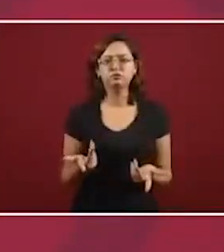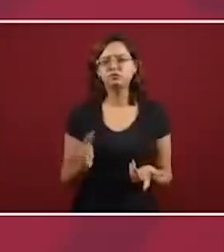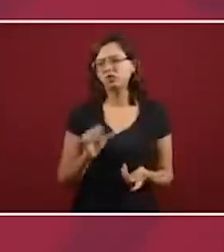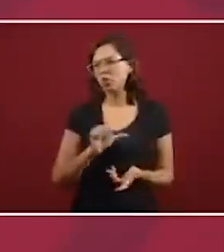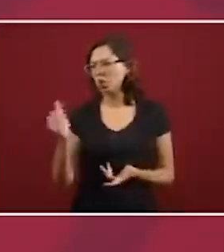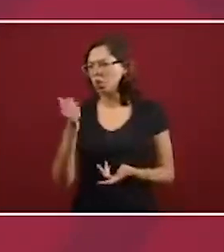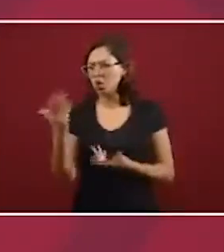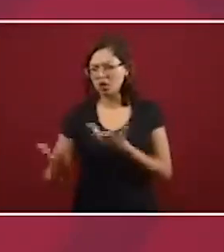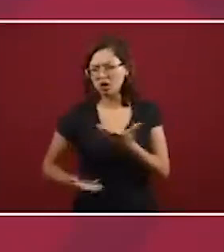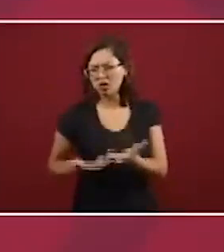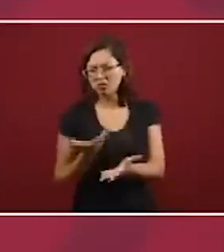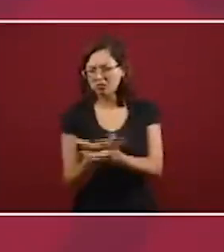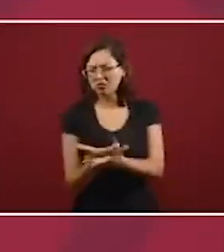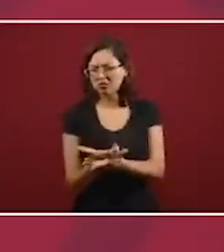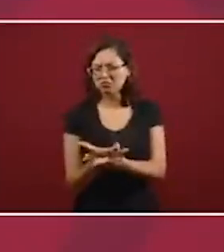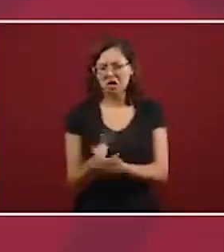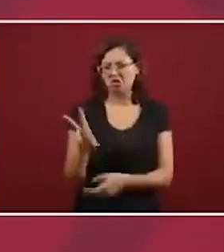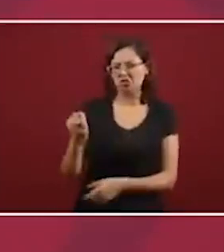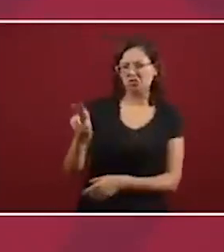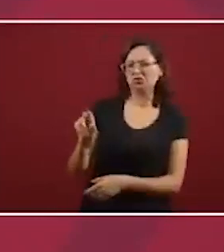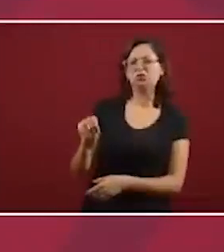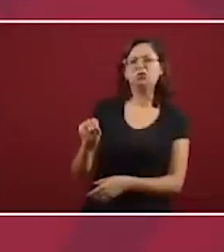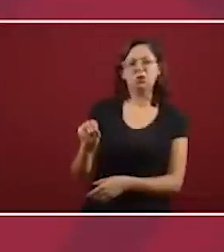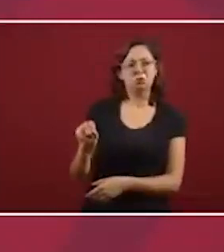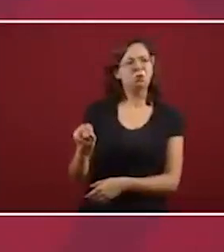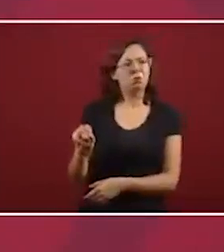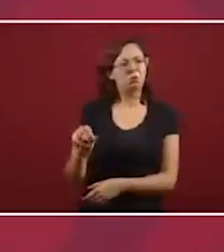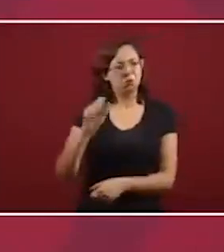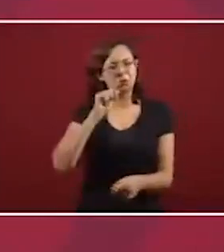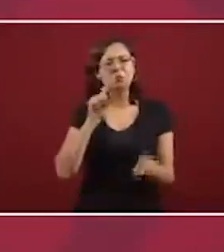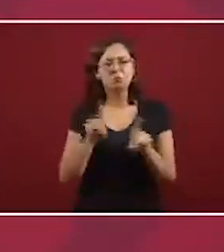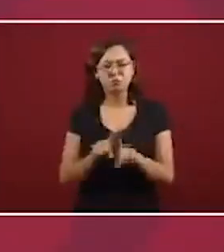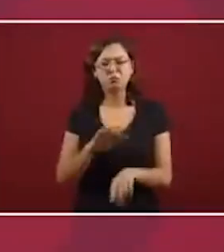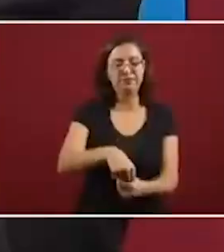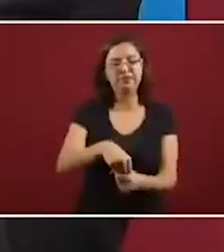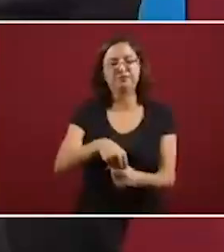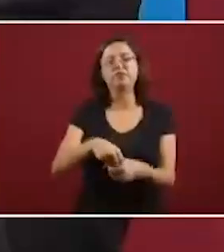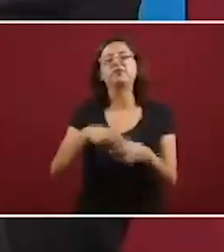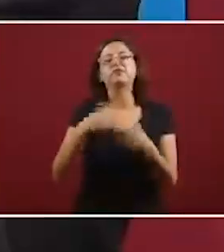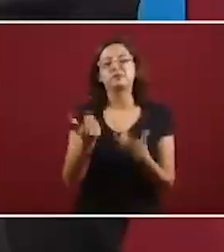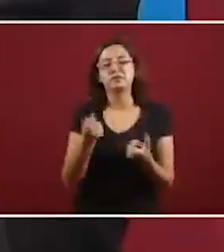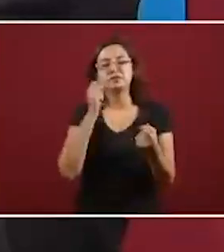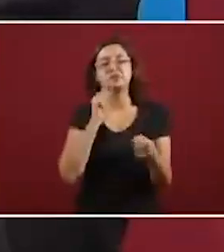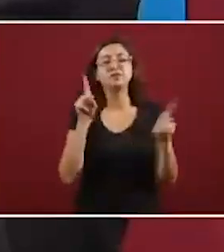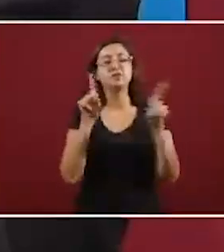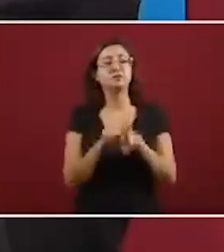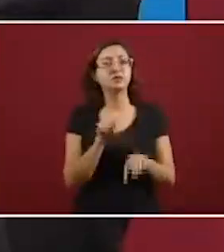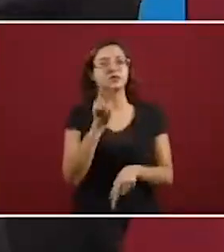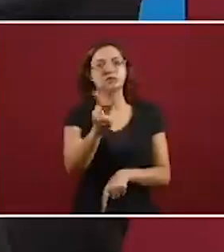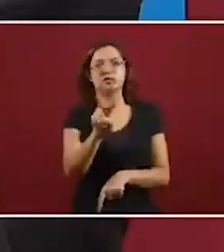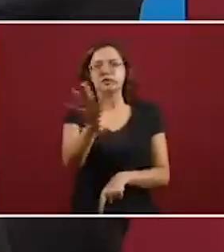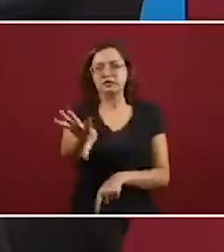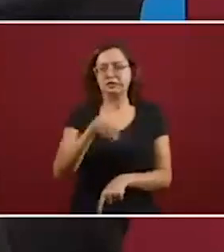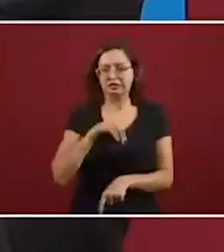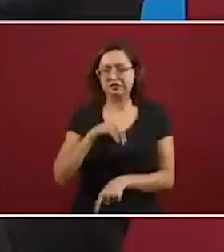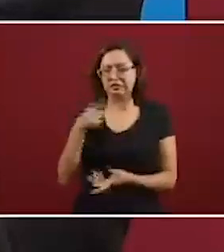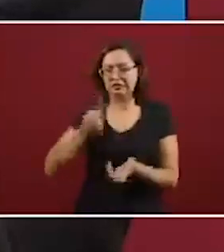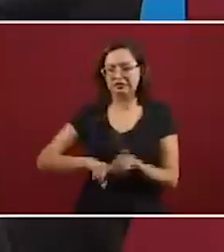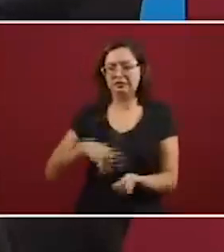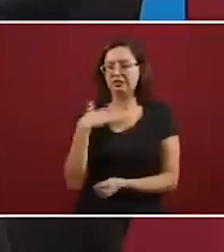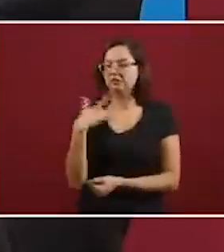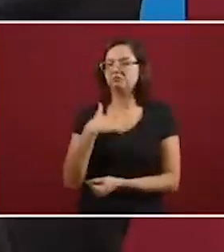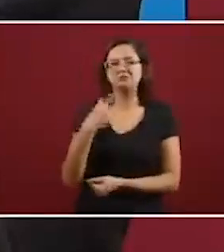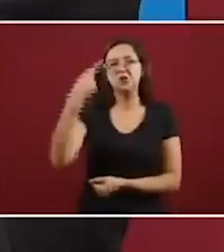es sustituir con otro tipo de adictivo, el caso de la heroína en particular, y luego irlo reduciendo,